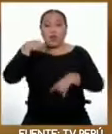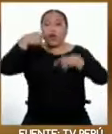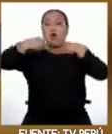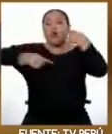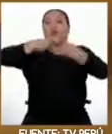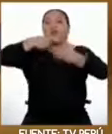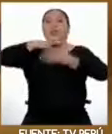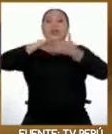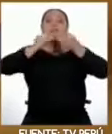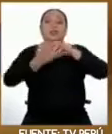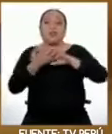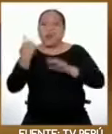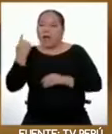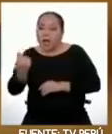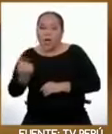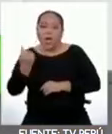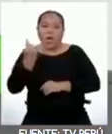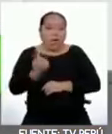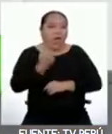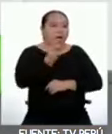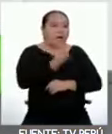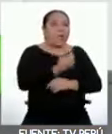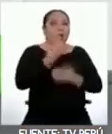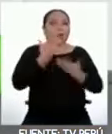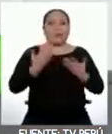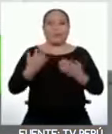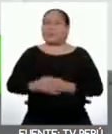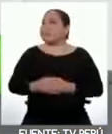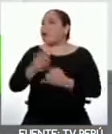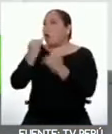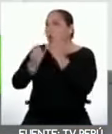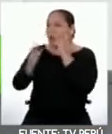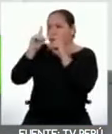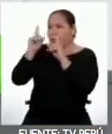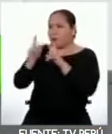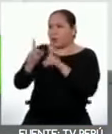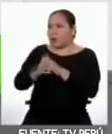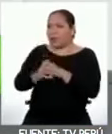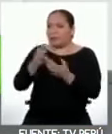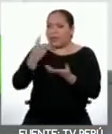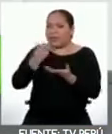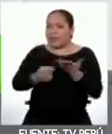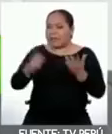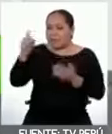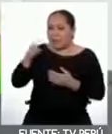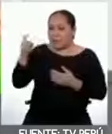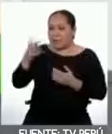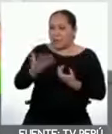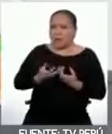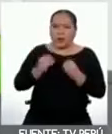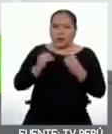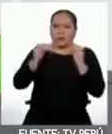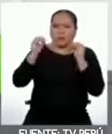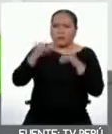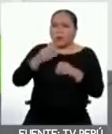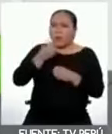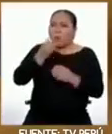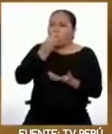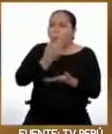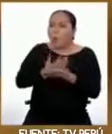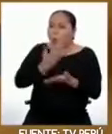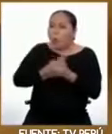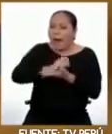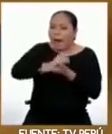relatará al público cada hecho que ocurre. Última pregunta. ¿Qué debemos tener en cuenta para realizar un buen guión o